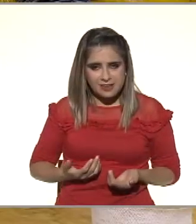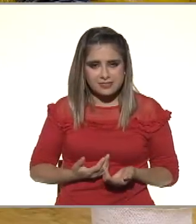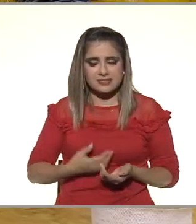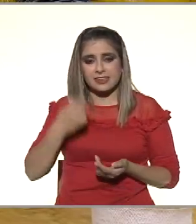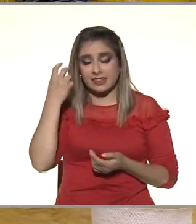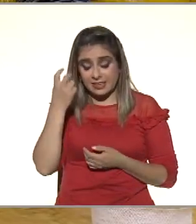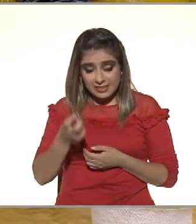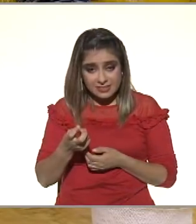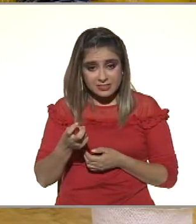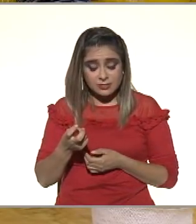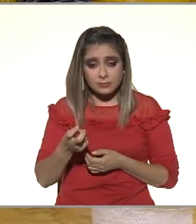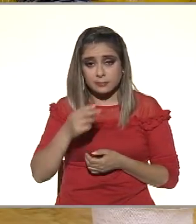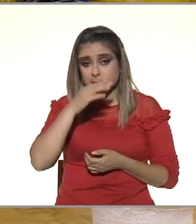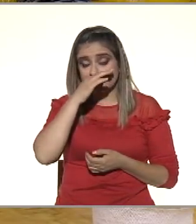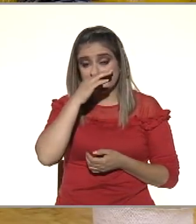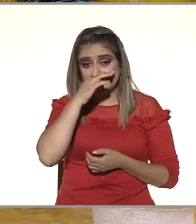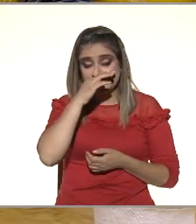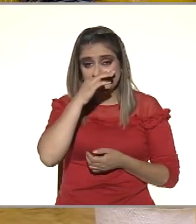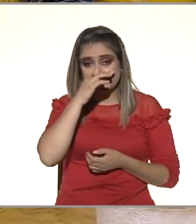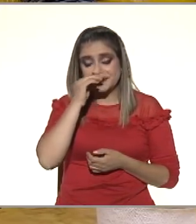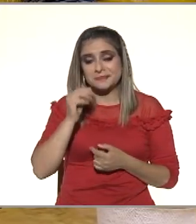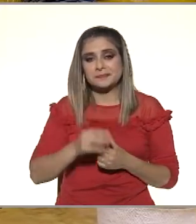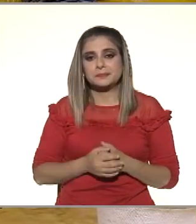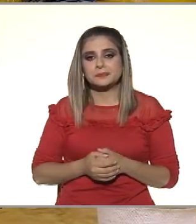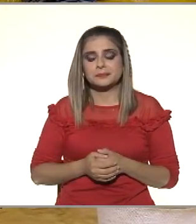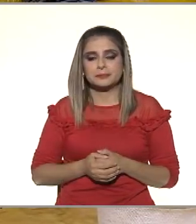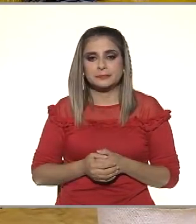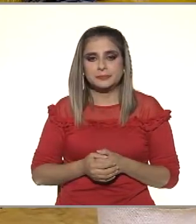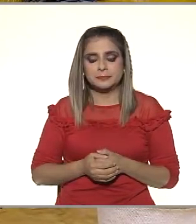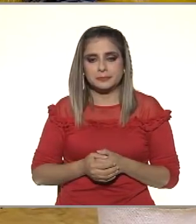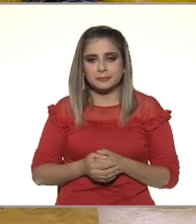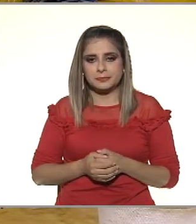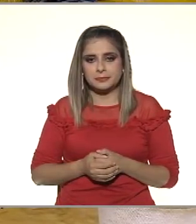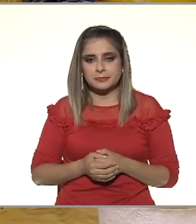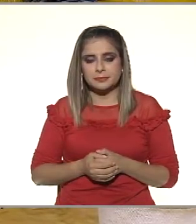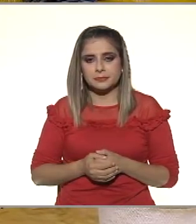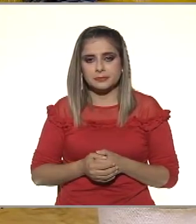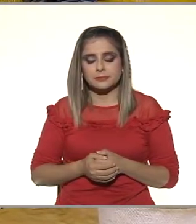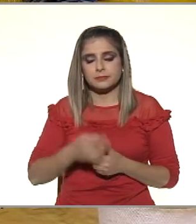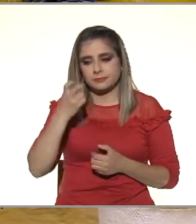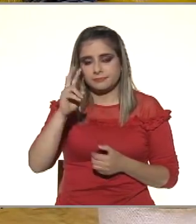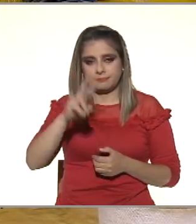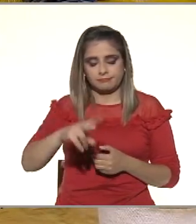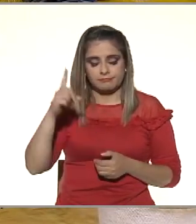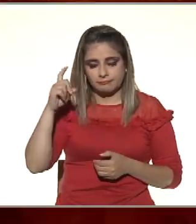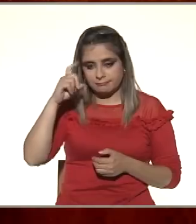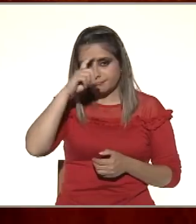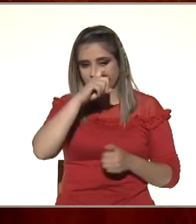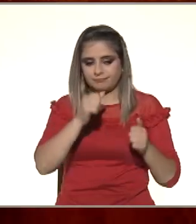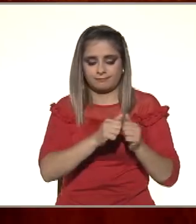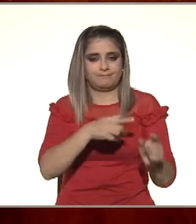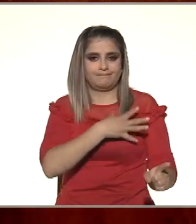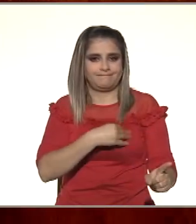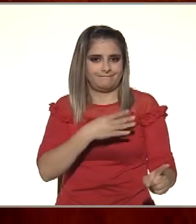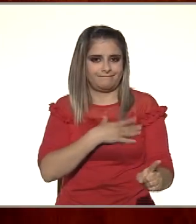ese momento hay que mesurarse, hay que detenerse en muchas cosas, también cosa difícil, ¿no? Con los hijos,